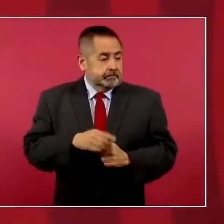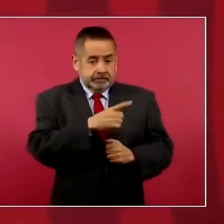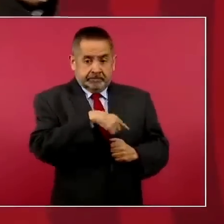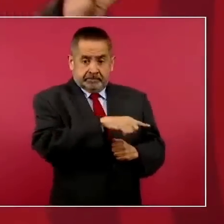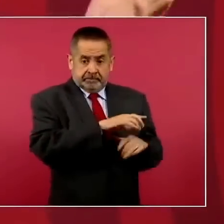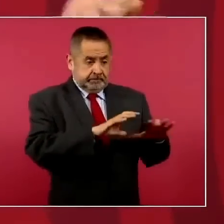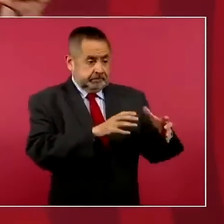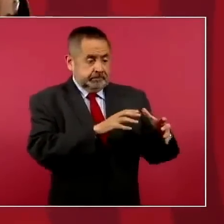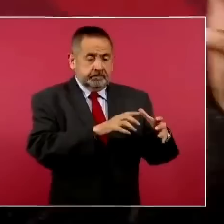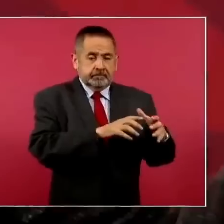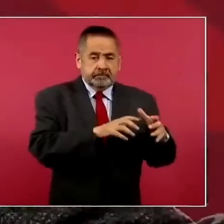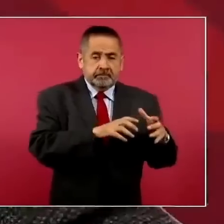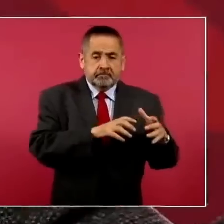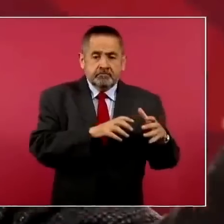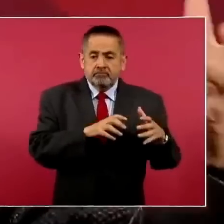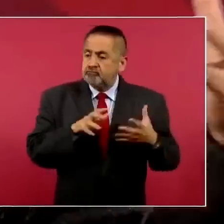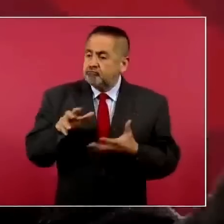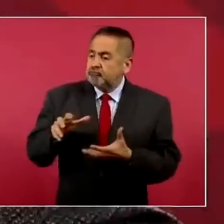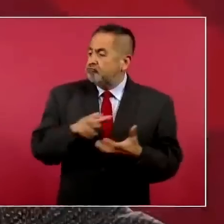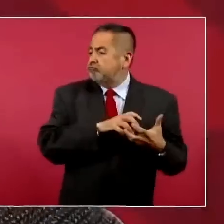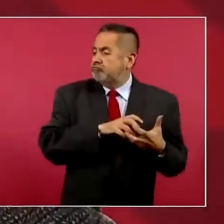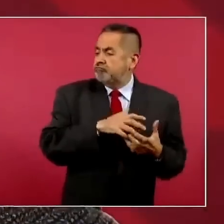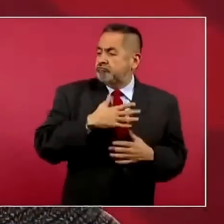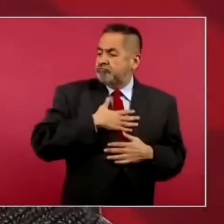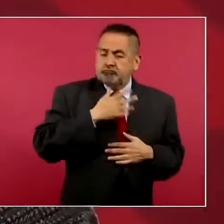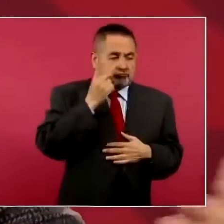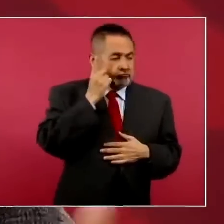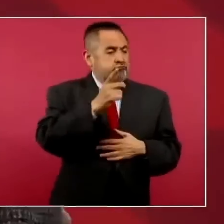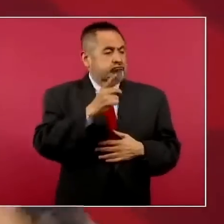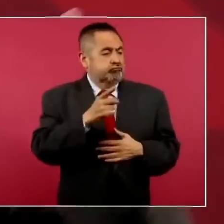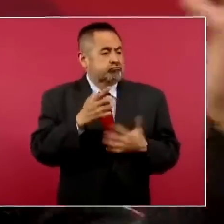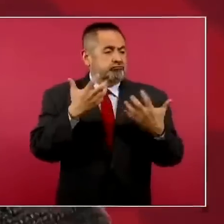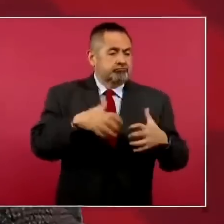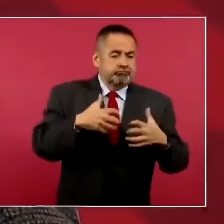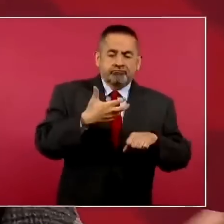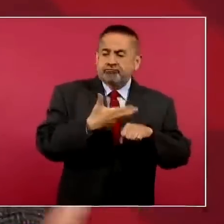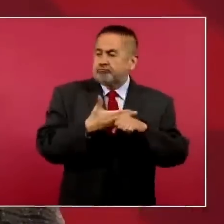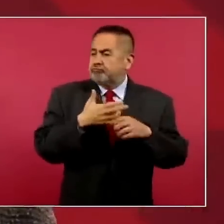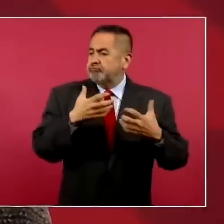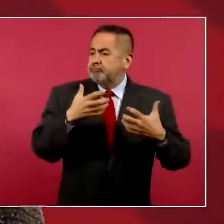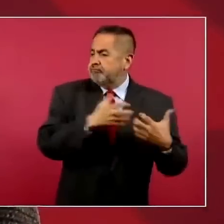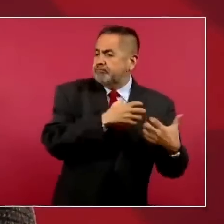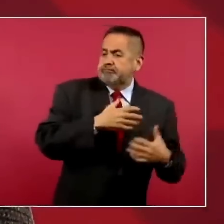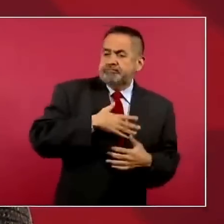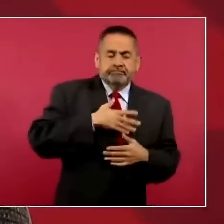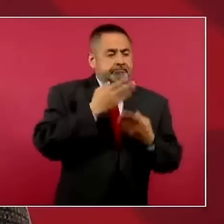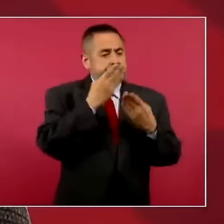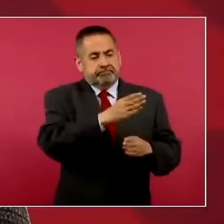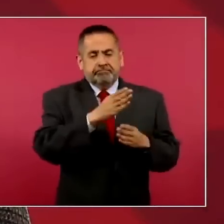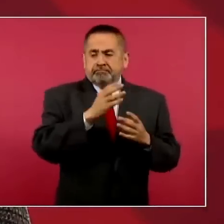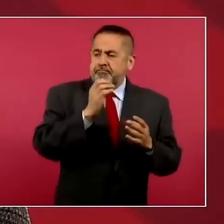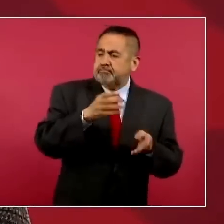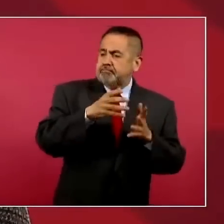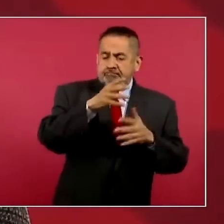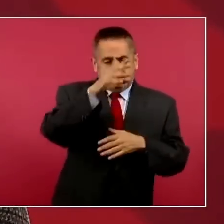con quedarse con una empresa, con un banco, con una mina.